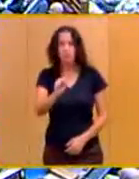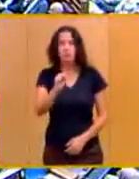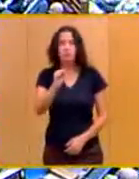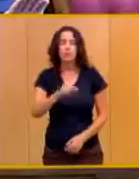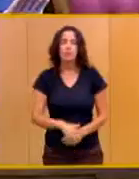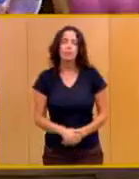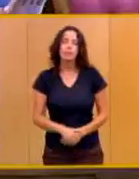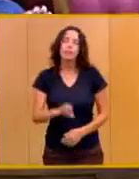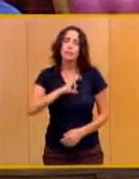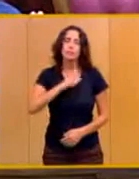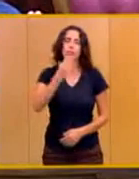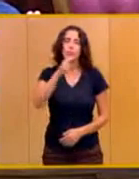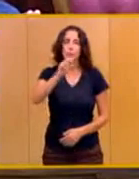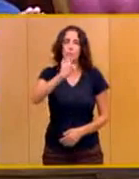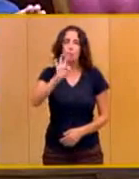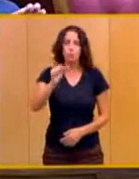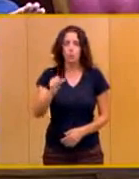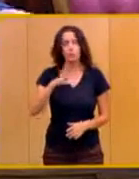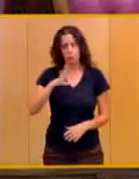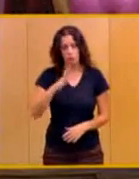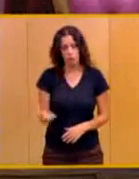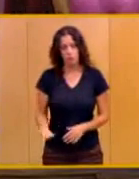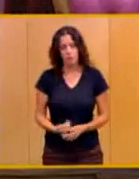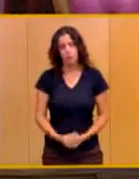Señor Cuesta, haga el favor.